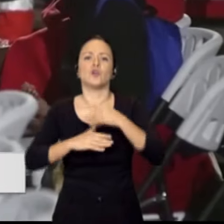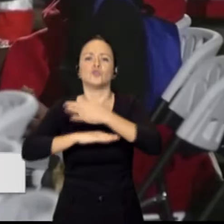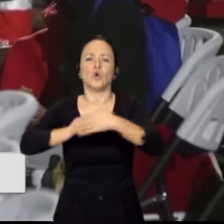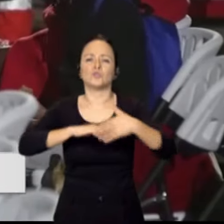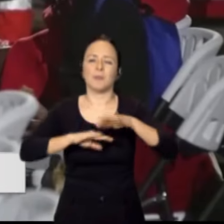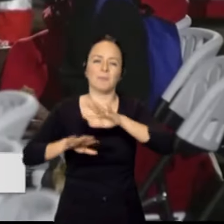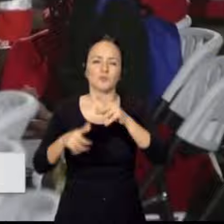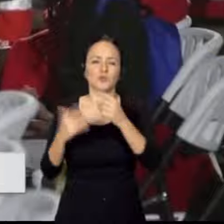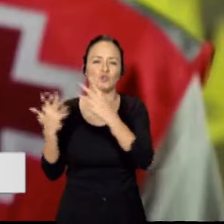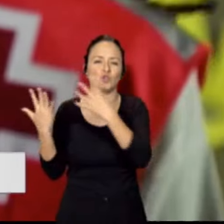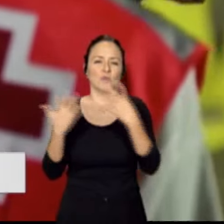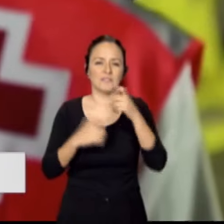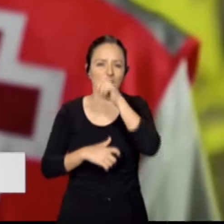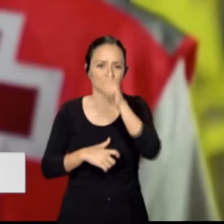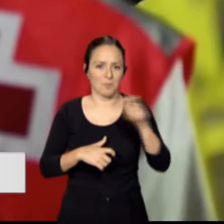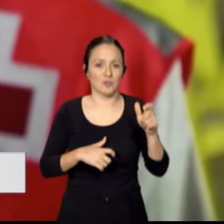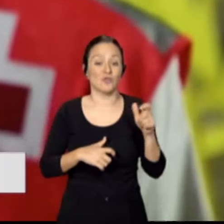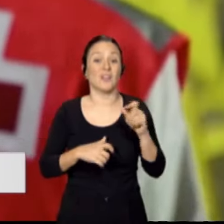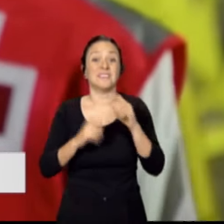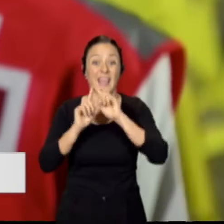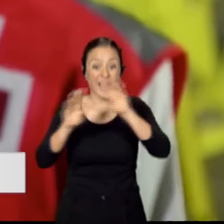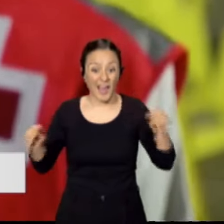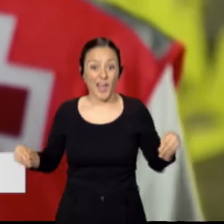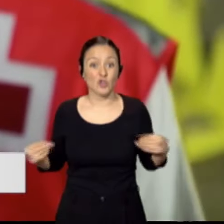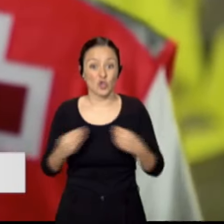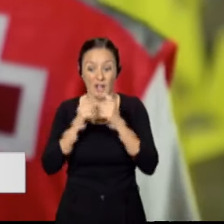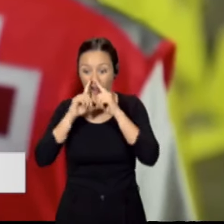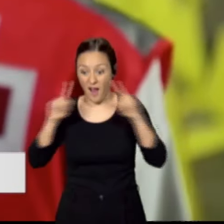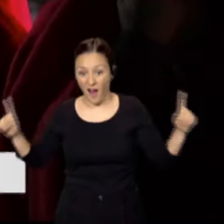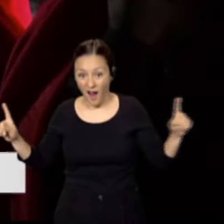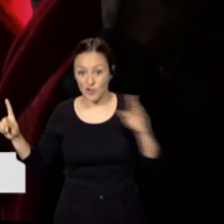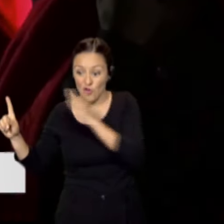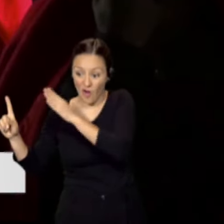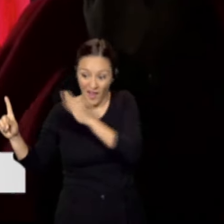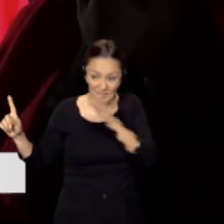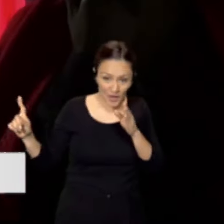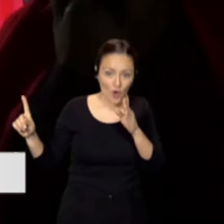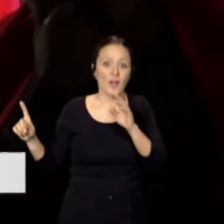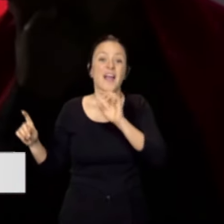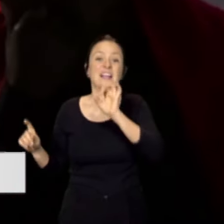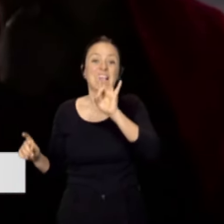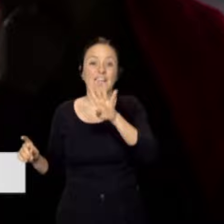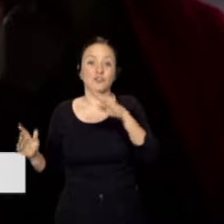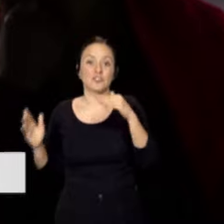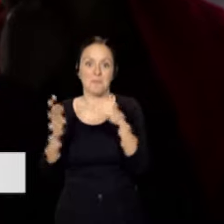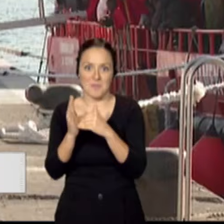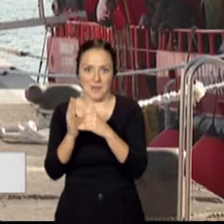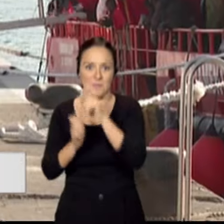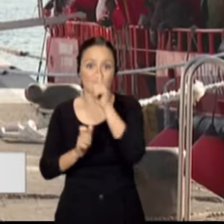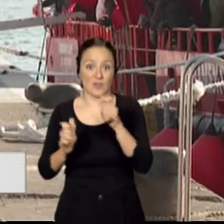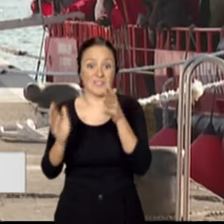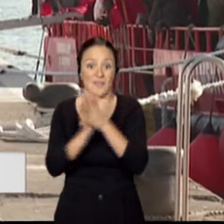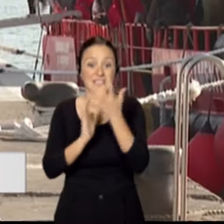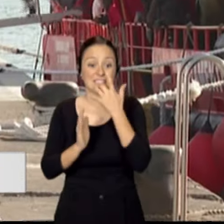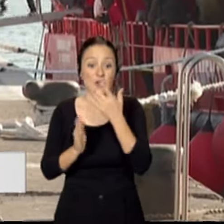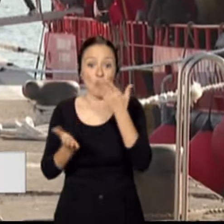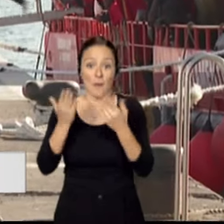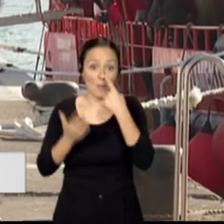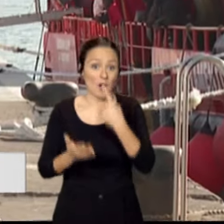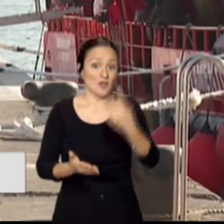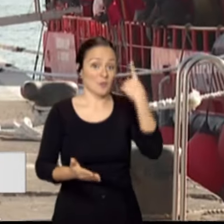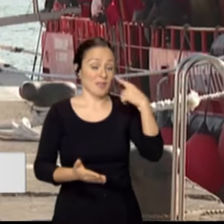migrantes la cifra asciende a 14,000 en lo que va de 2024 es decir seis veces más que en el mismo periodo de